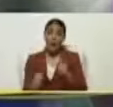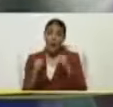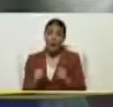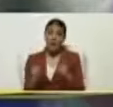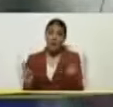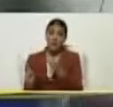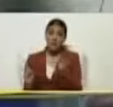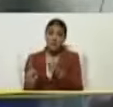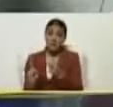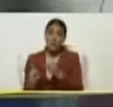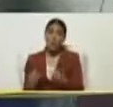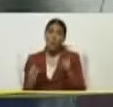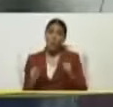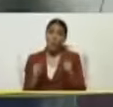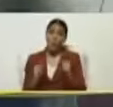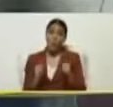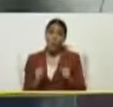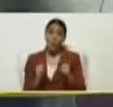se la trae.